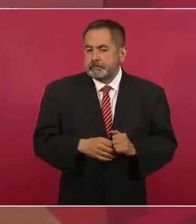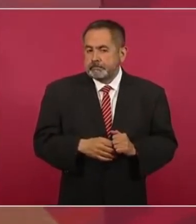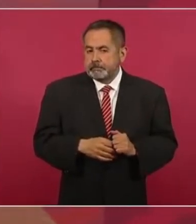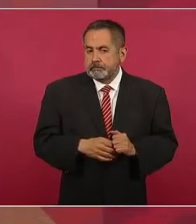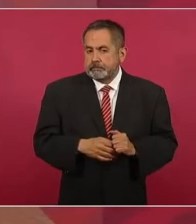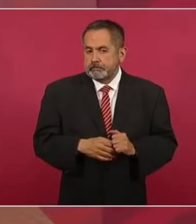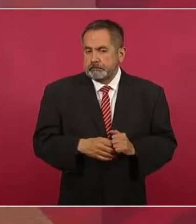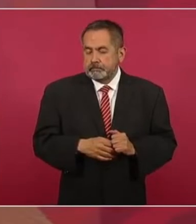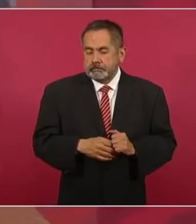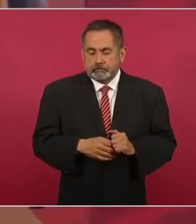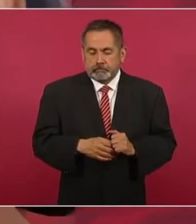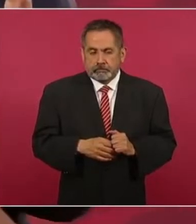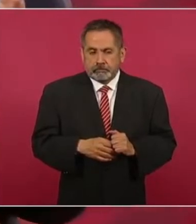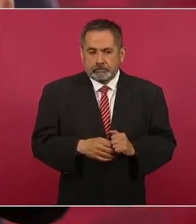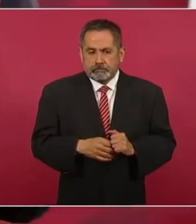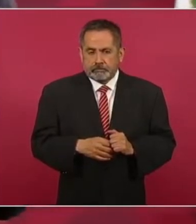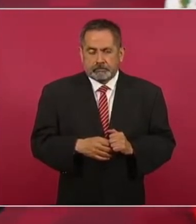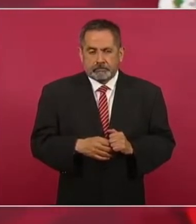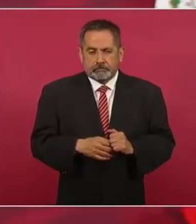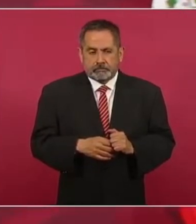de que estaba saturado